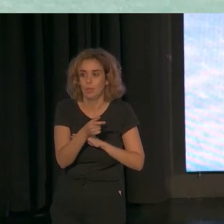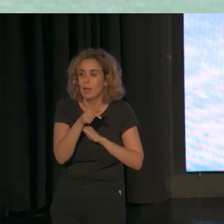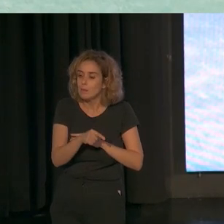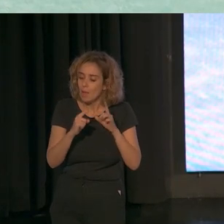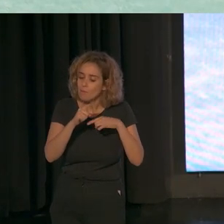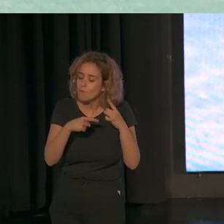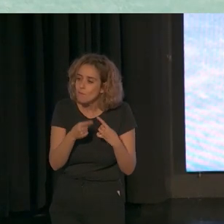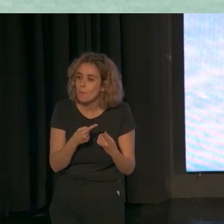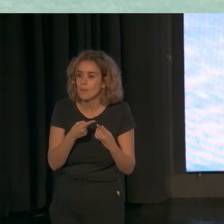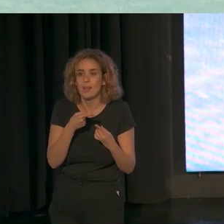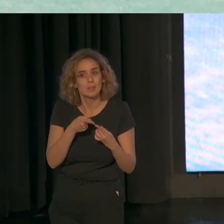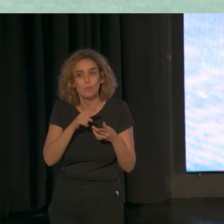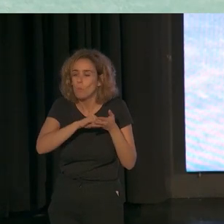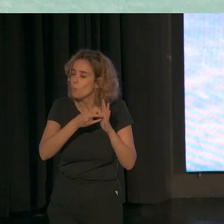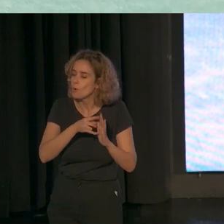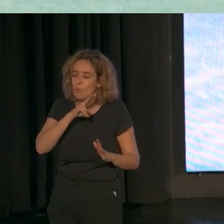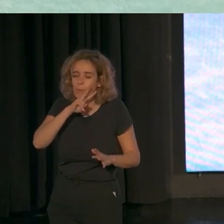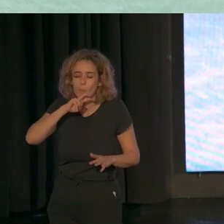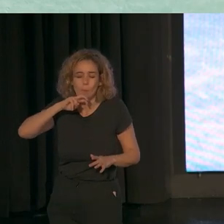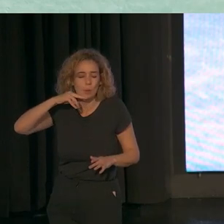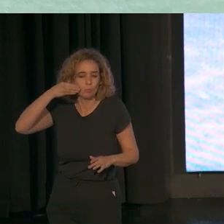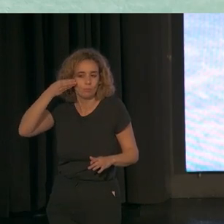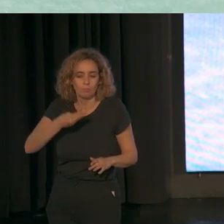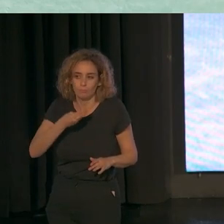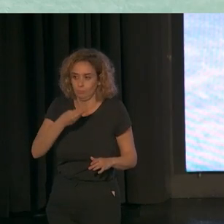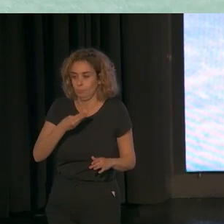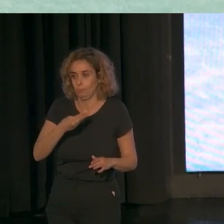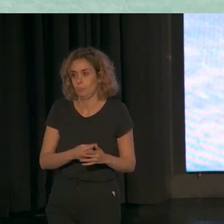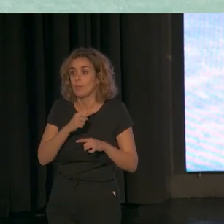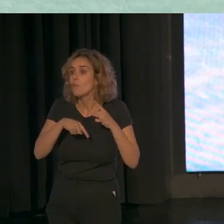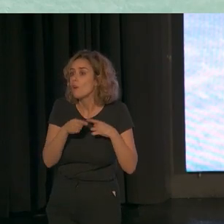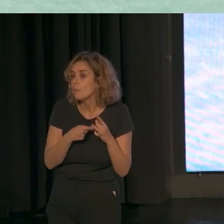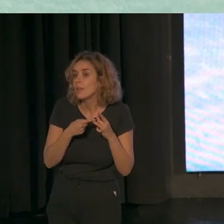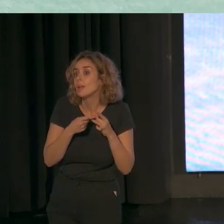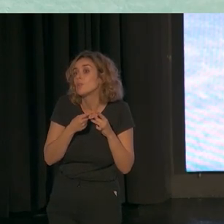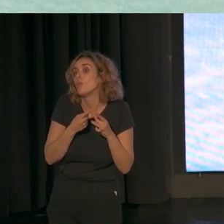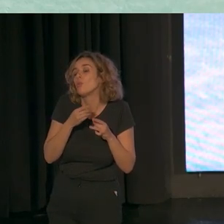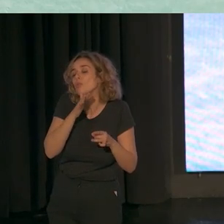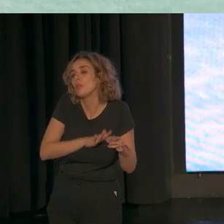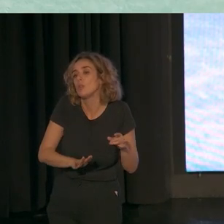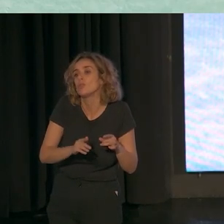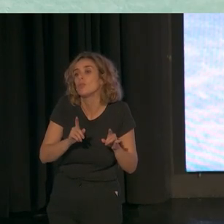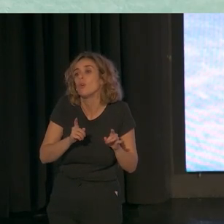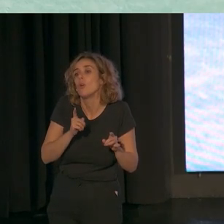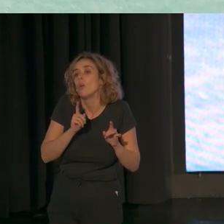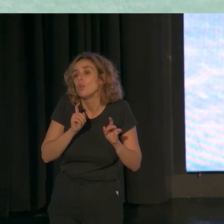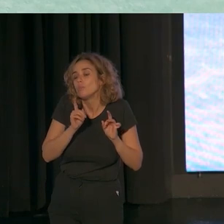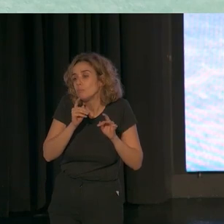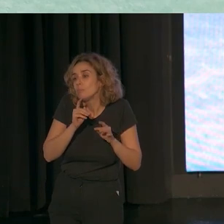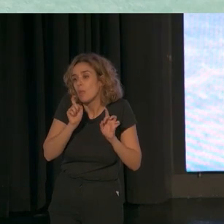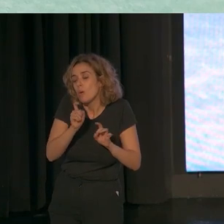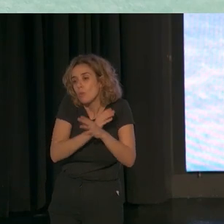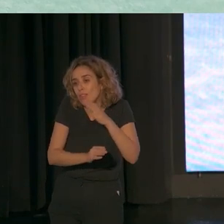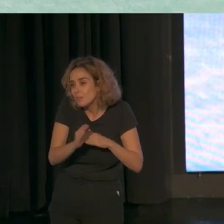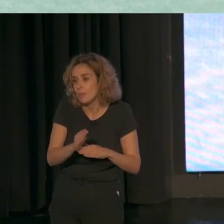familias era es un programa que valora mucho eh las familias con locidades educativas especiales porque potencian la inclusión no